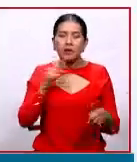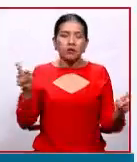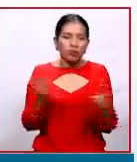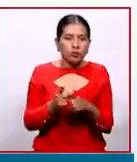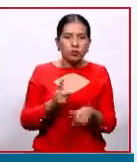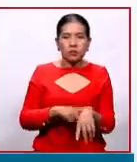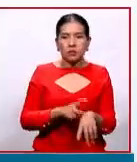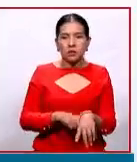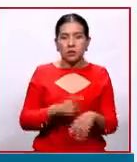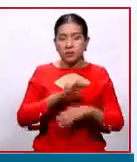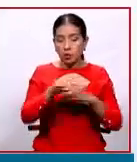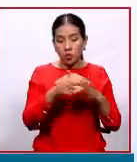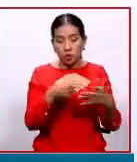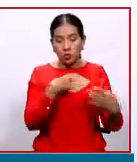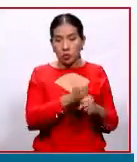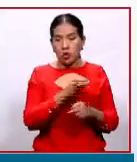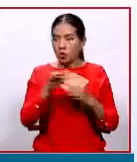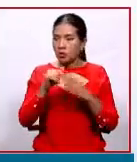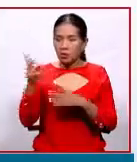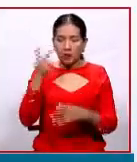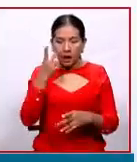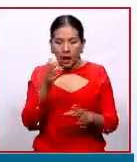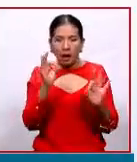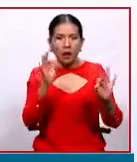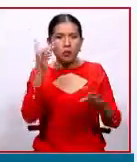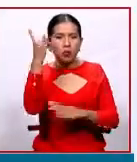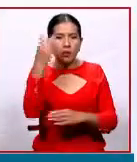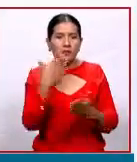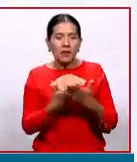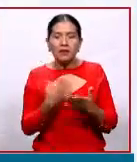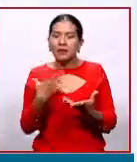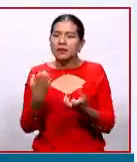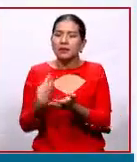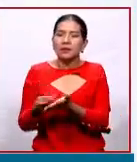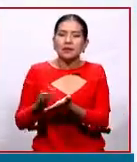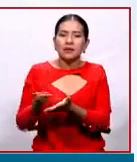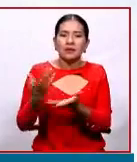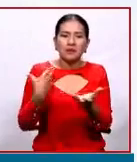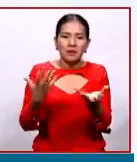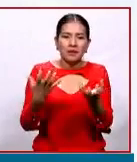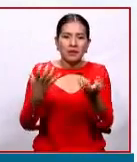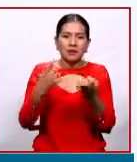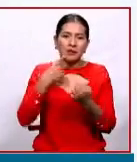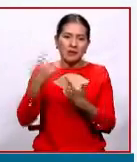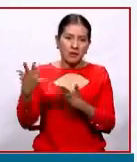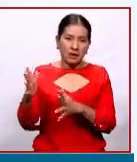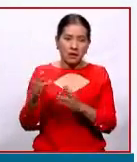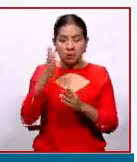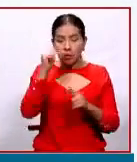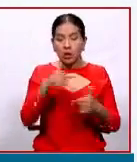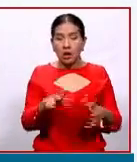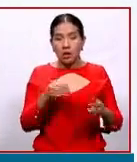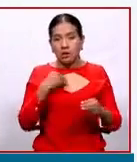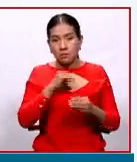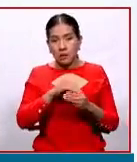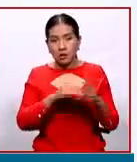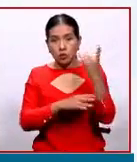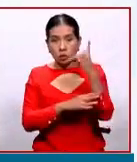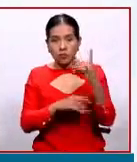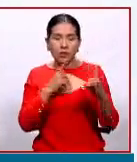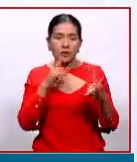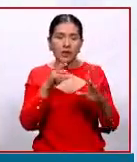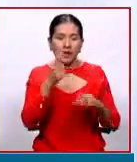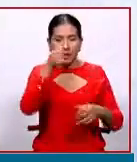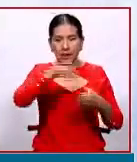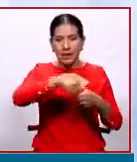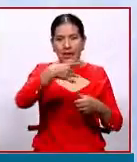está muy bien visto, con una ventaja competitiva, dado que es más barato que el LNG, que